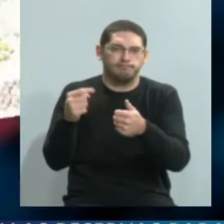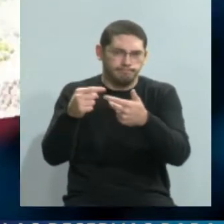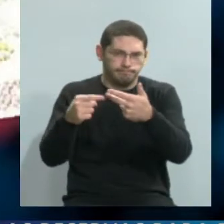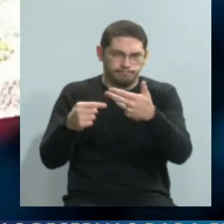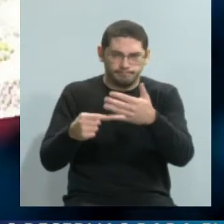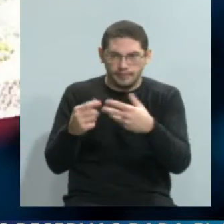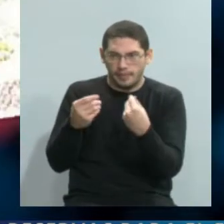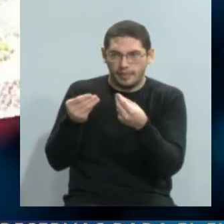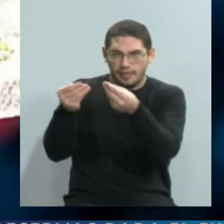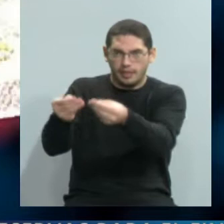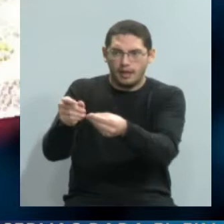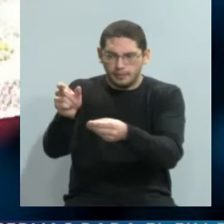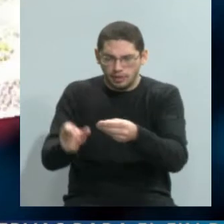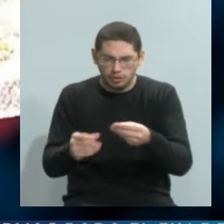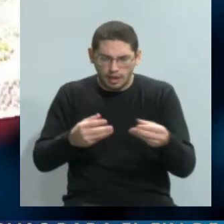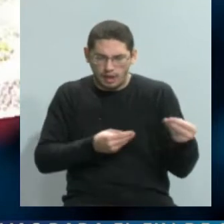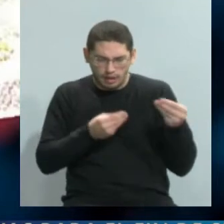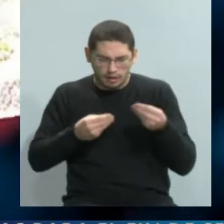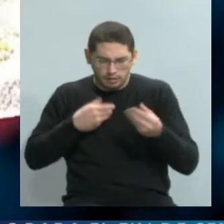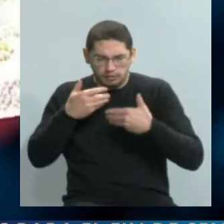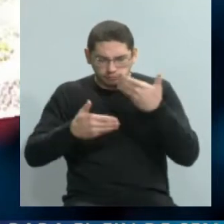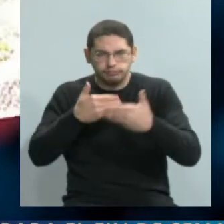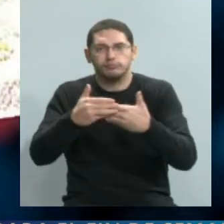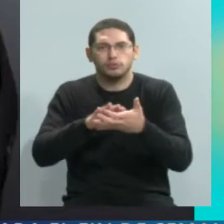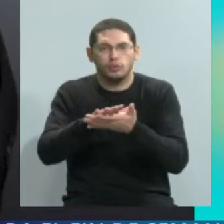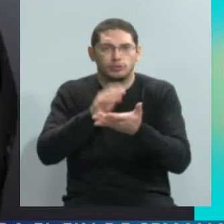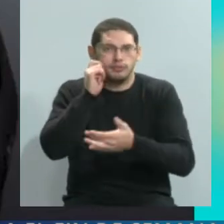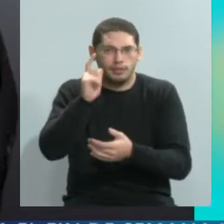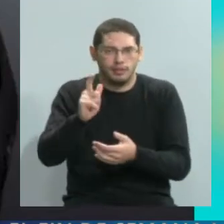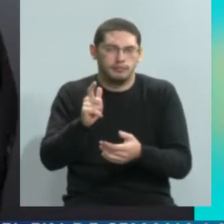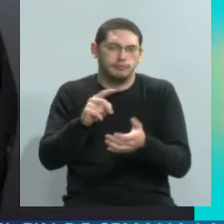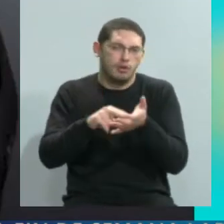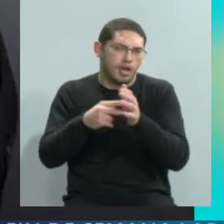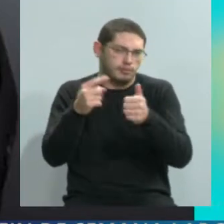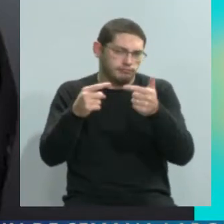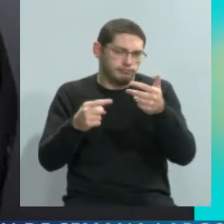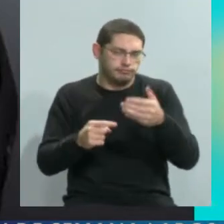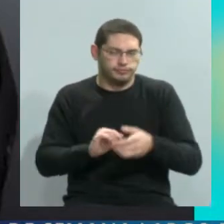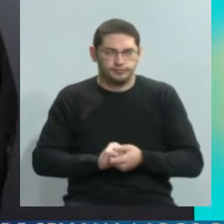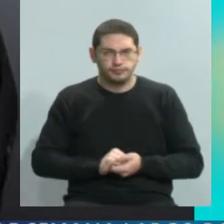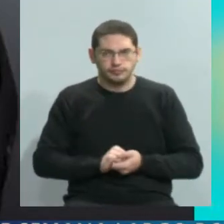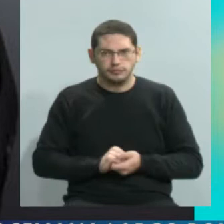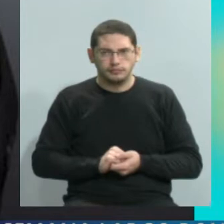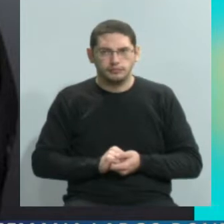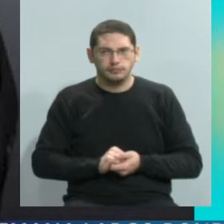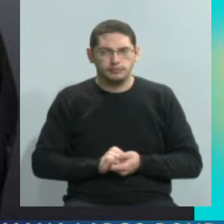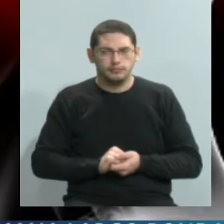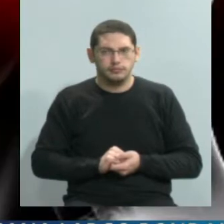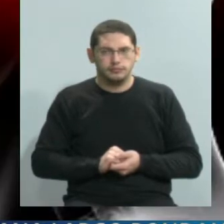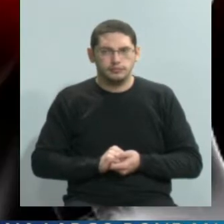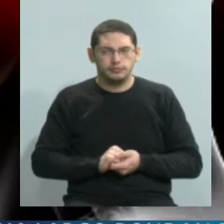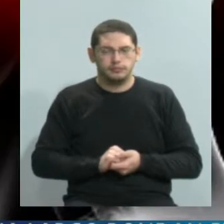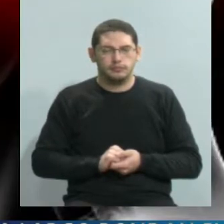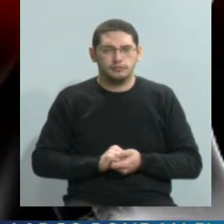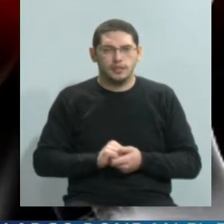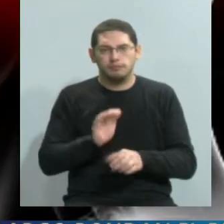pueda ejercitarla y llevarla adelante. Creo que lo que busca el ser en forma permanente es una